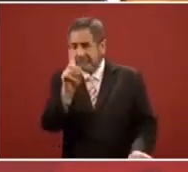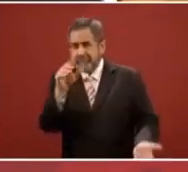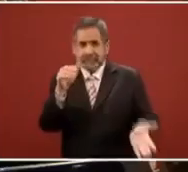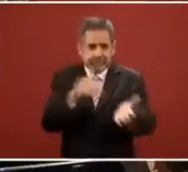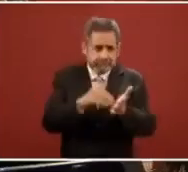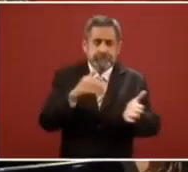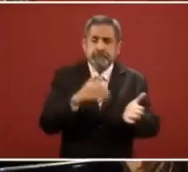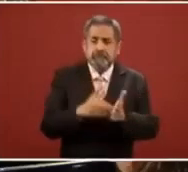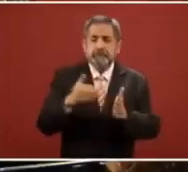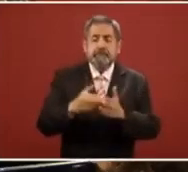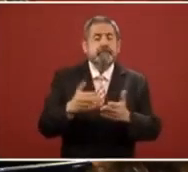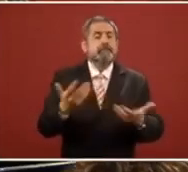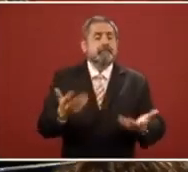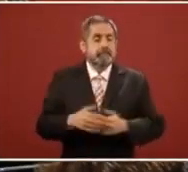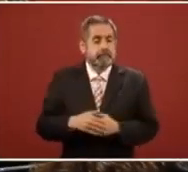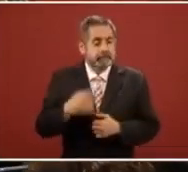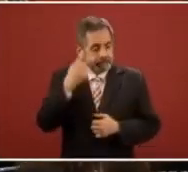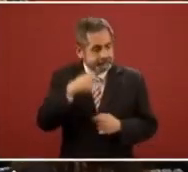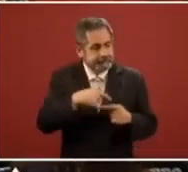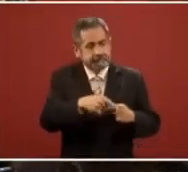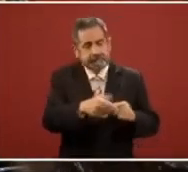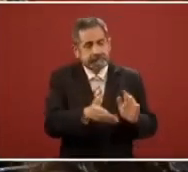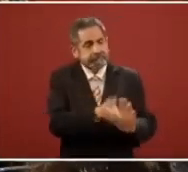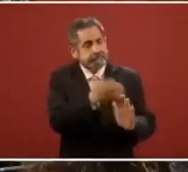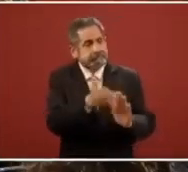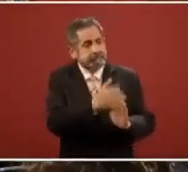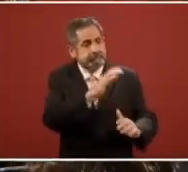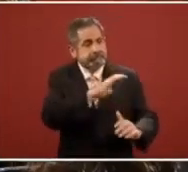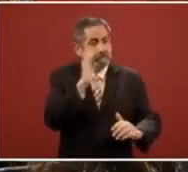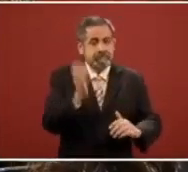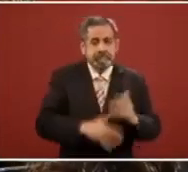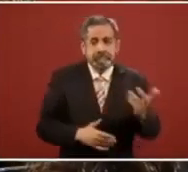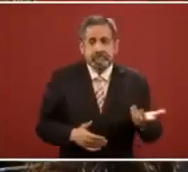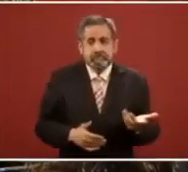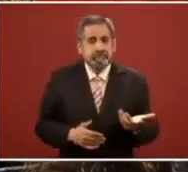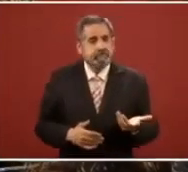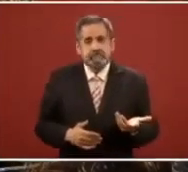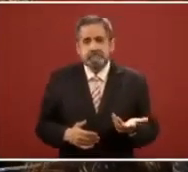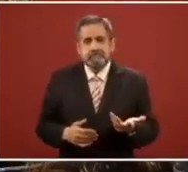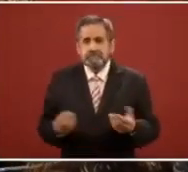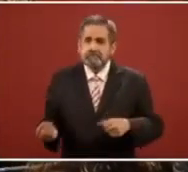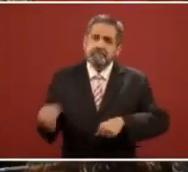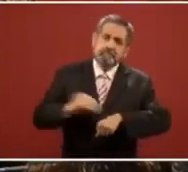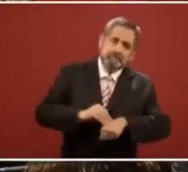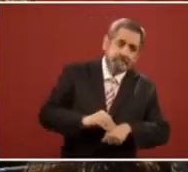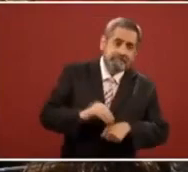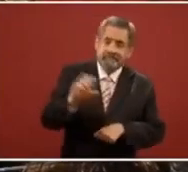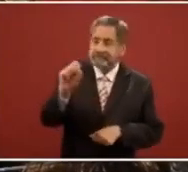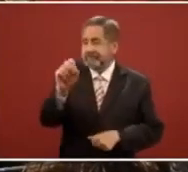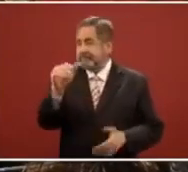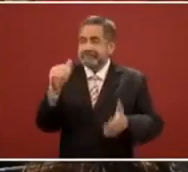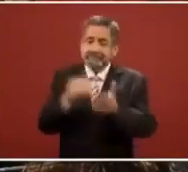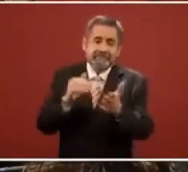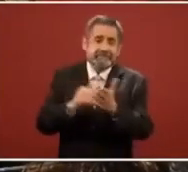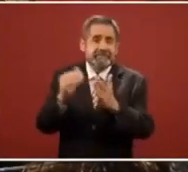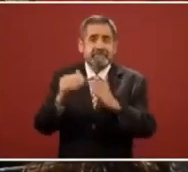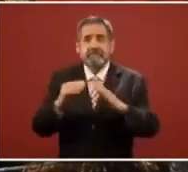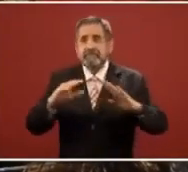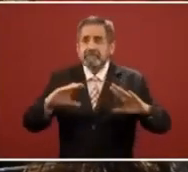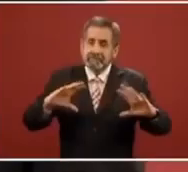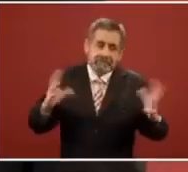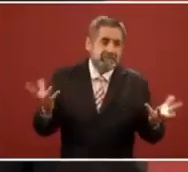30,000 millones y para terminarlo se van a necesitar 60,000 millones más, va a